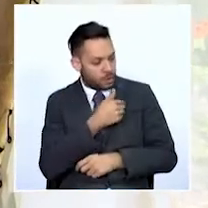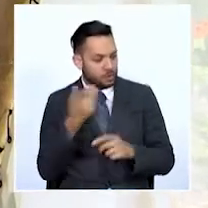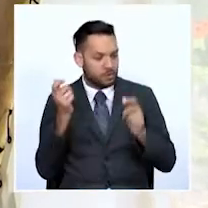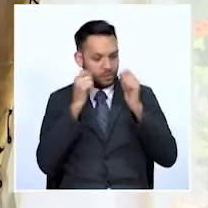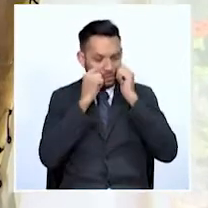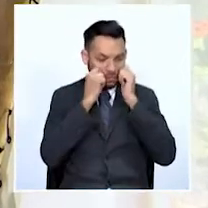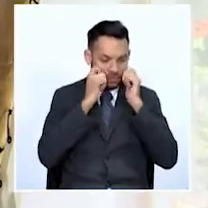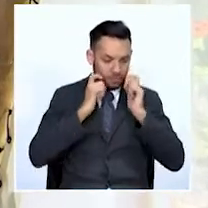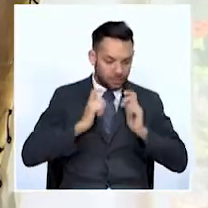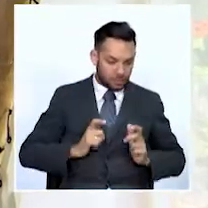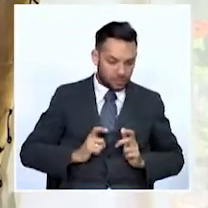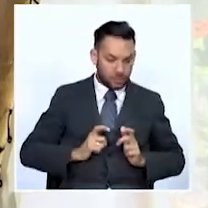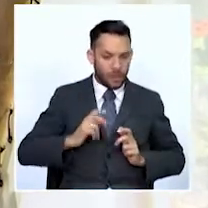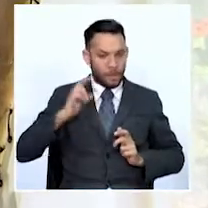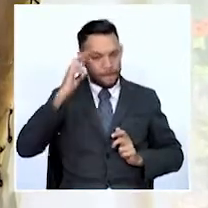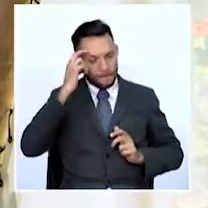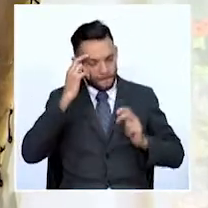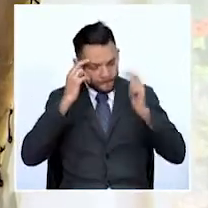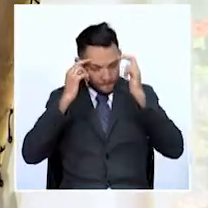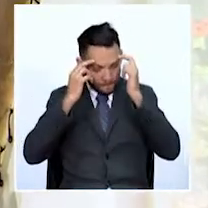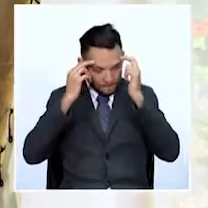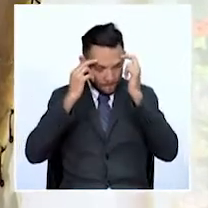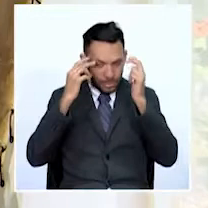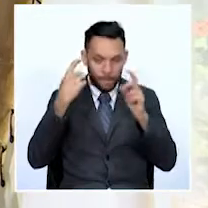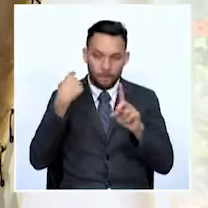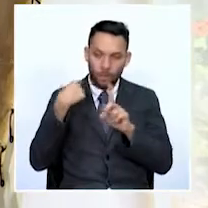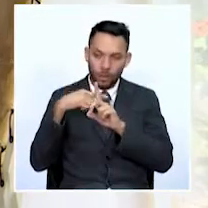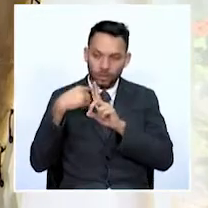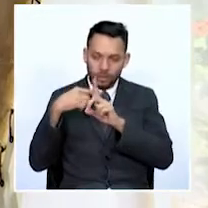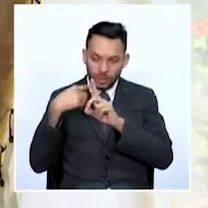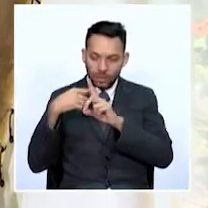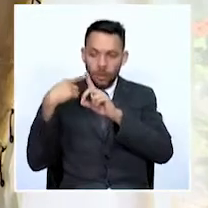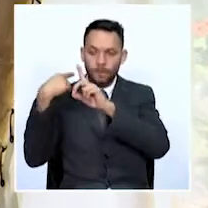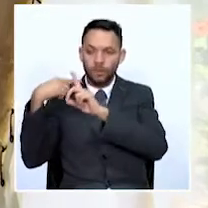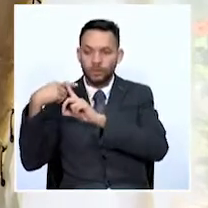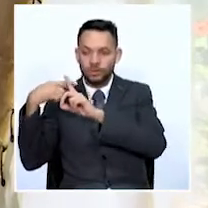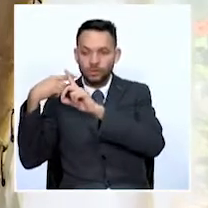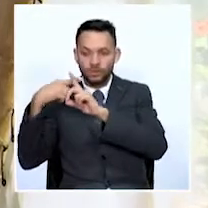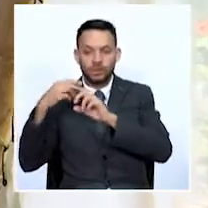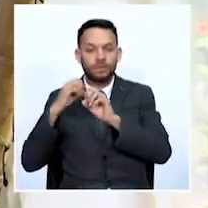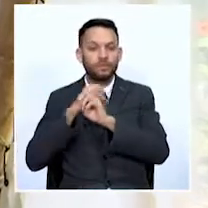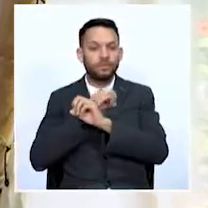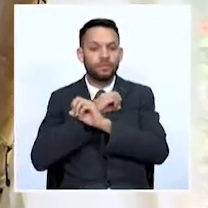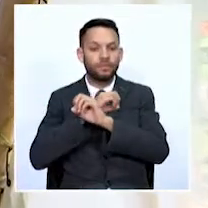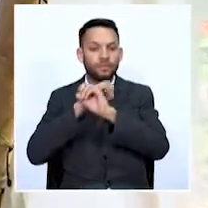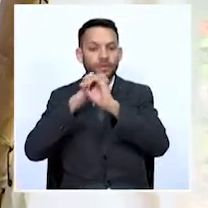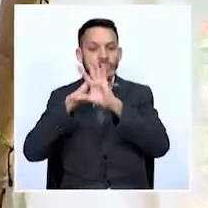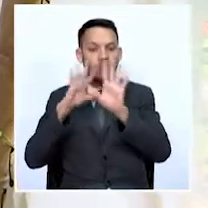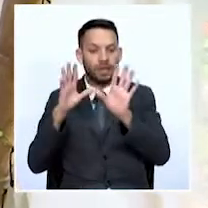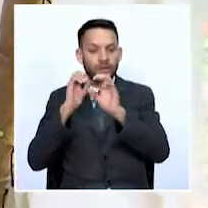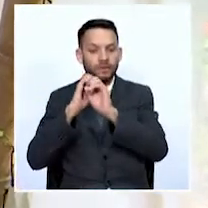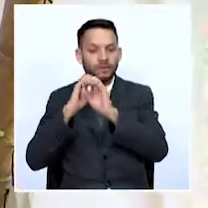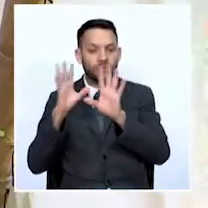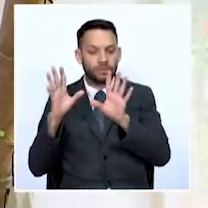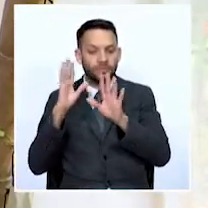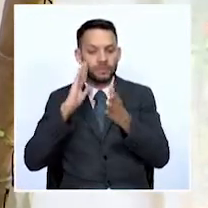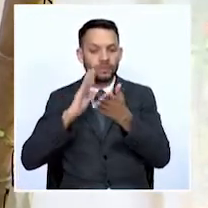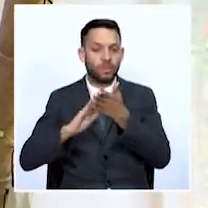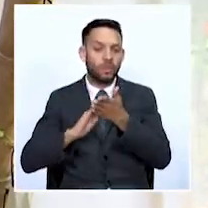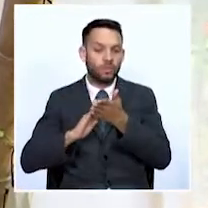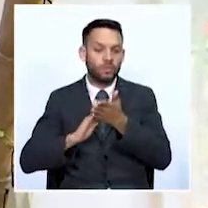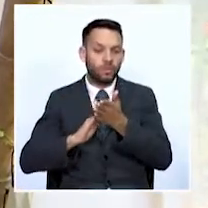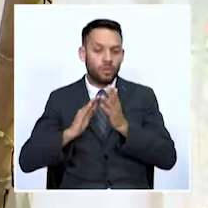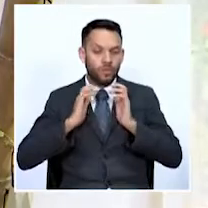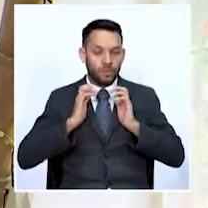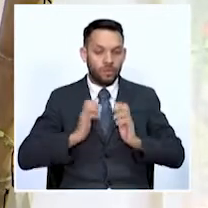mente, y si uno tiene la mente clara y el corazón en paz, el vehículo, el cuerpo físico, se recupera y